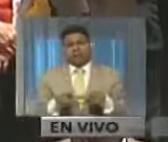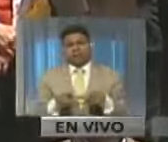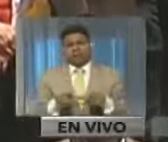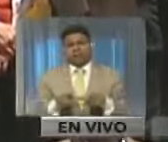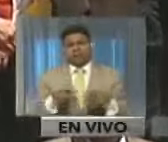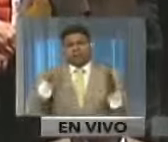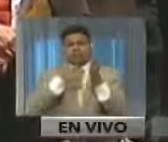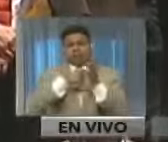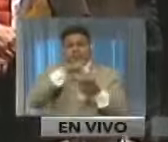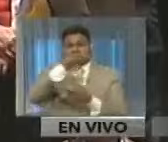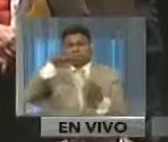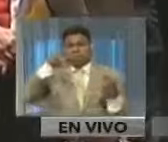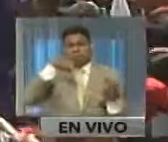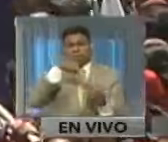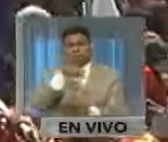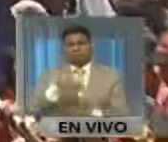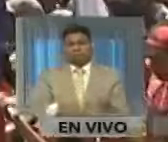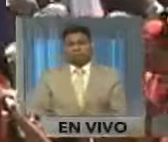espacios de revolución.